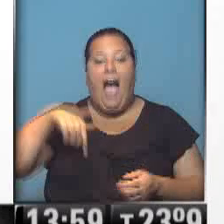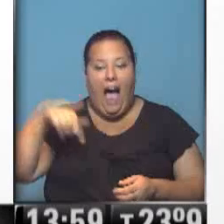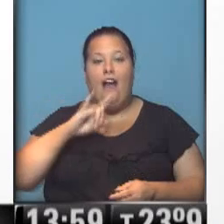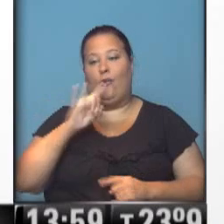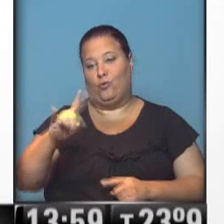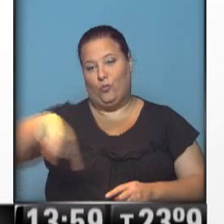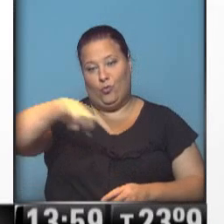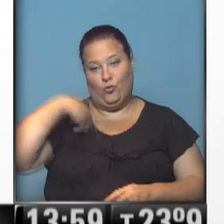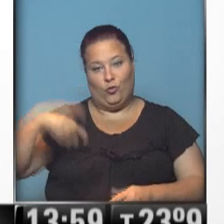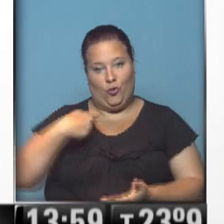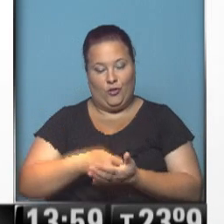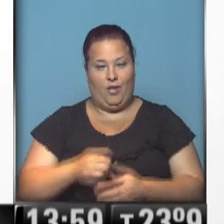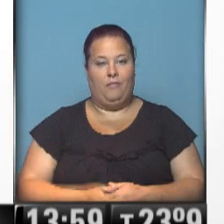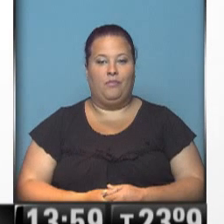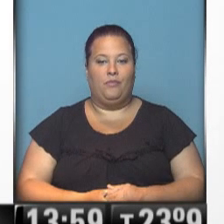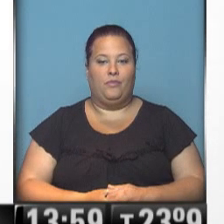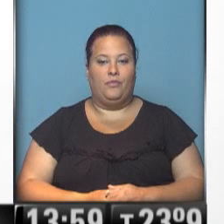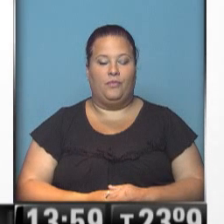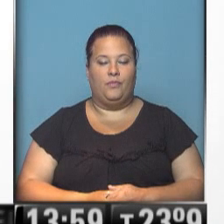de ustedes.